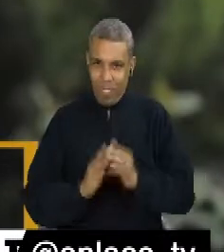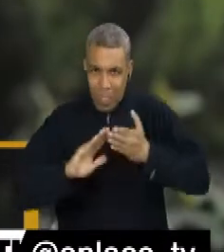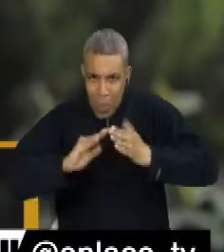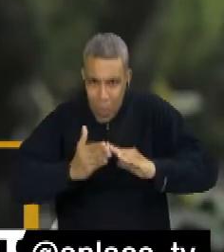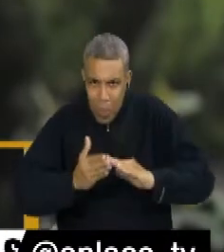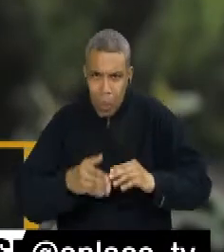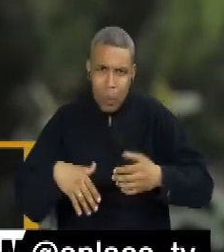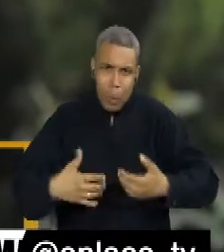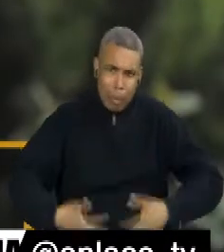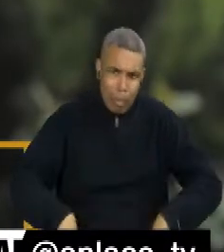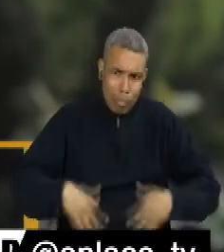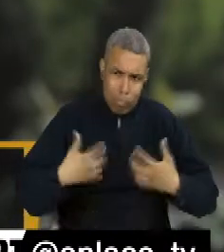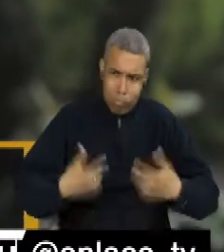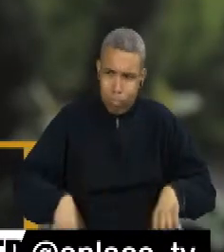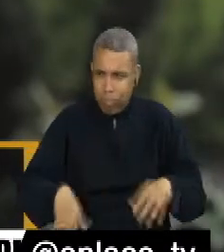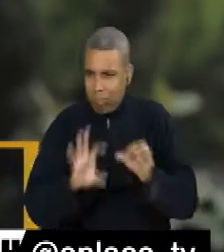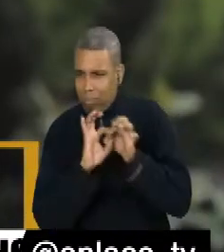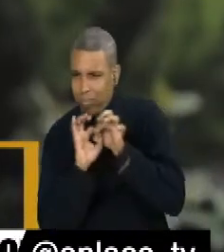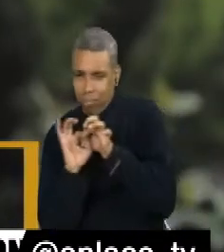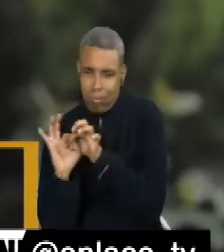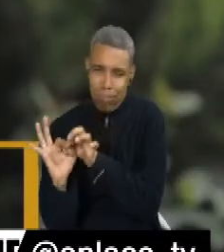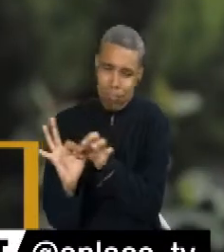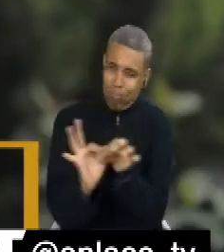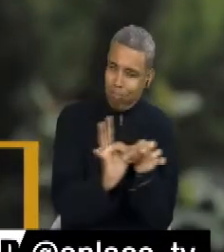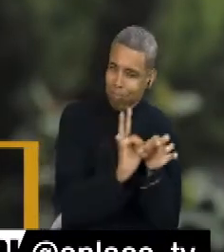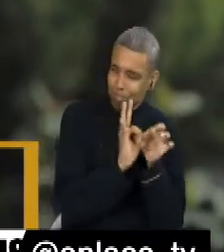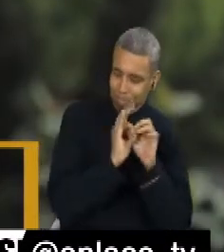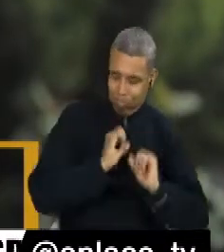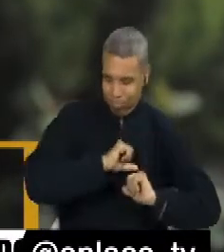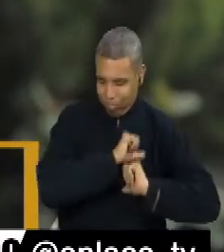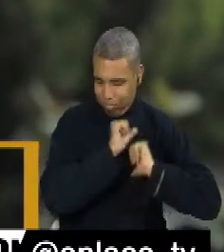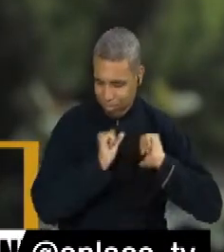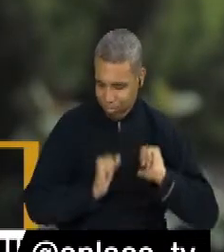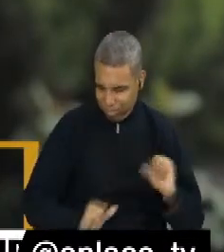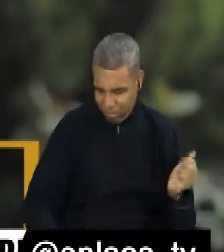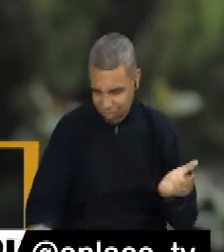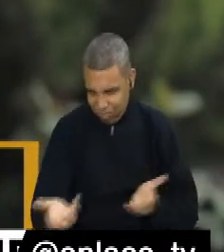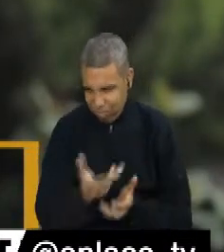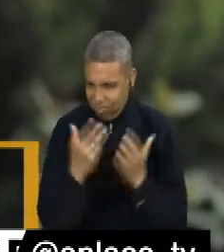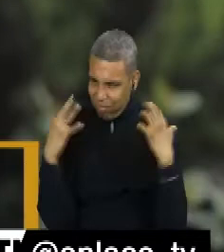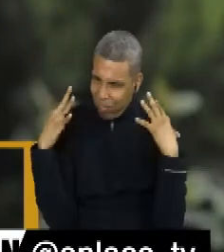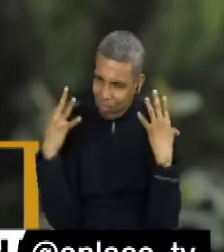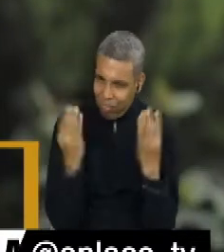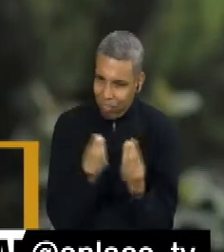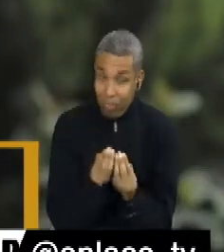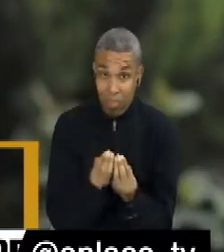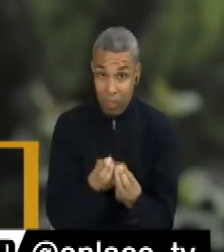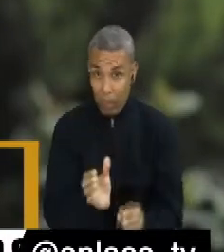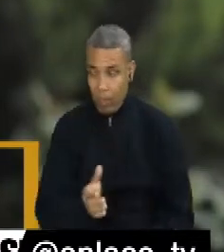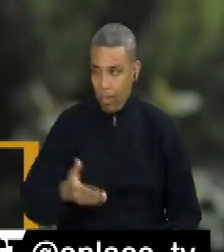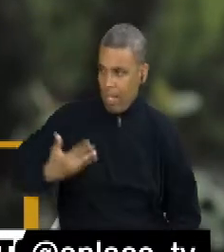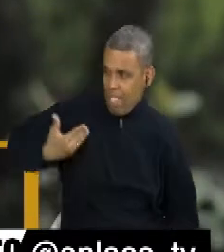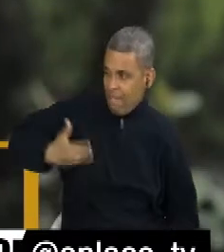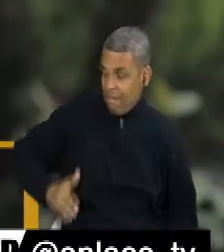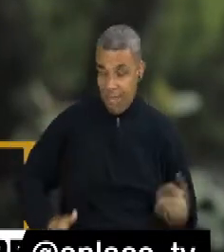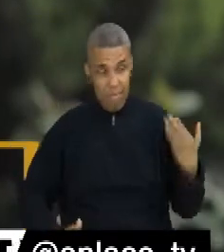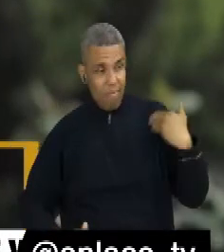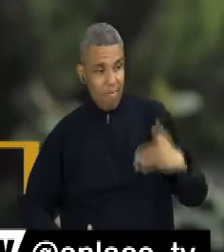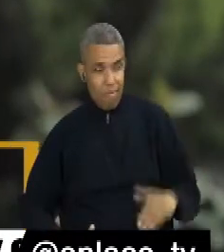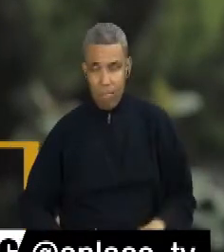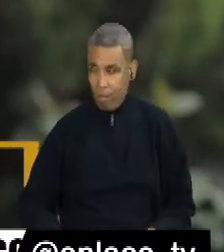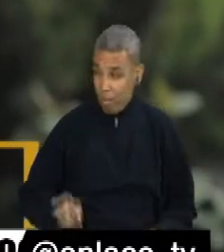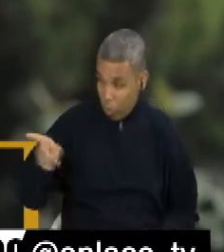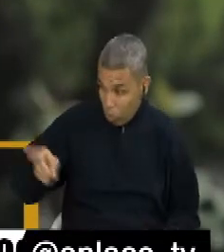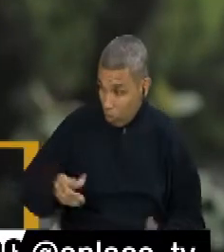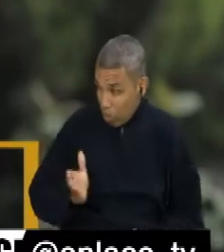mucha fraternidad. Sí, había un compañerismo y todas esas cosas. No éramos indiferentes a las dificultades y necesidades